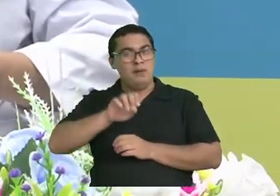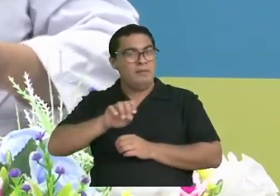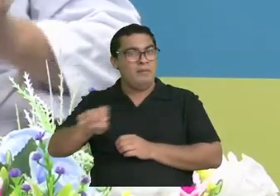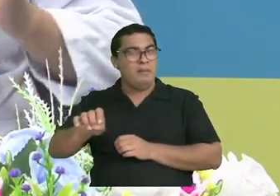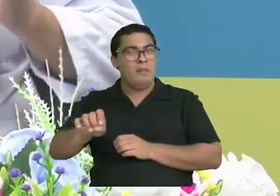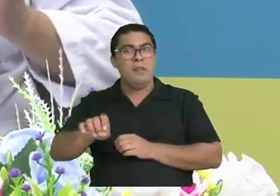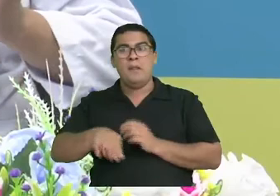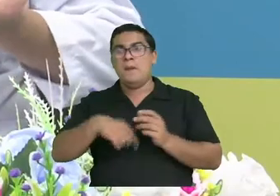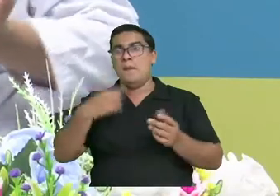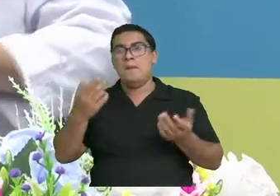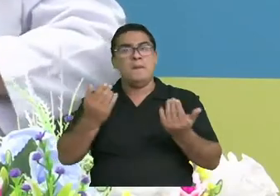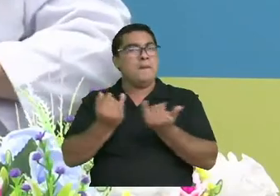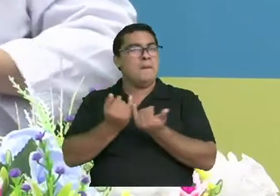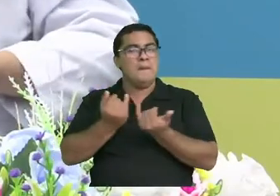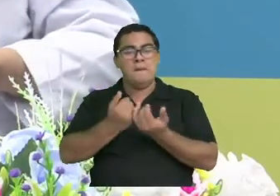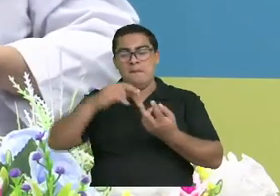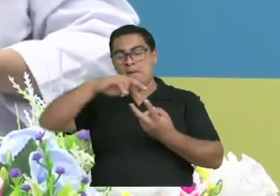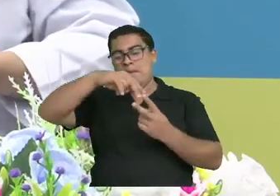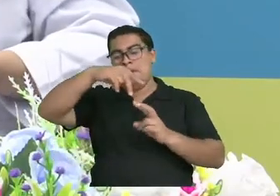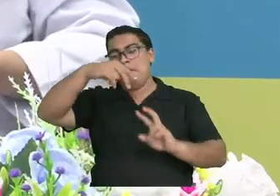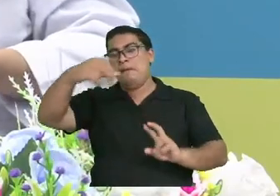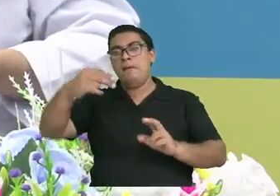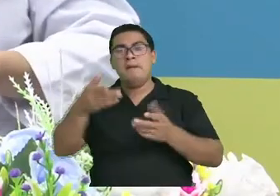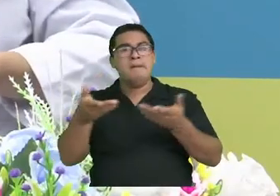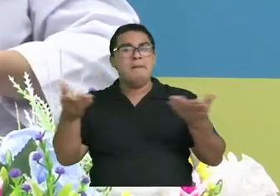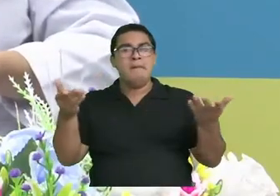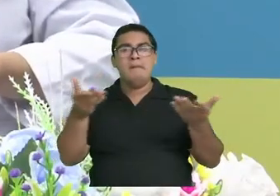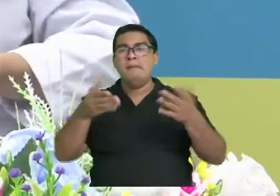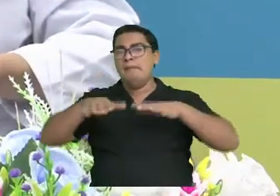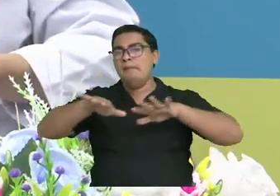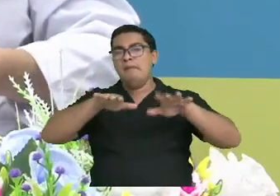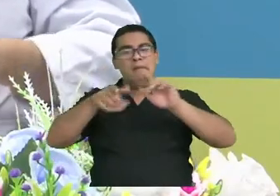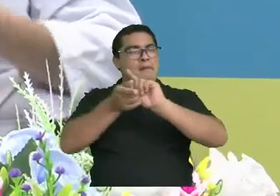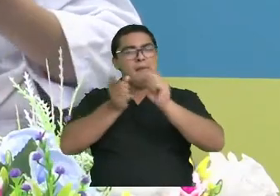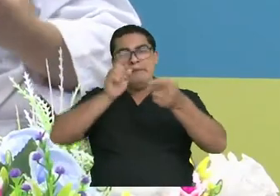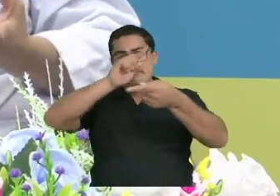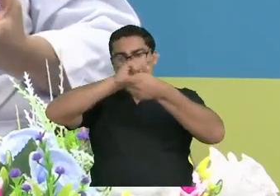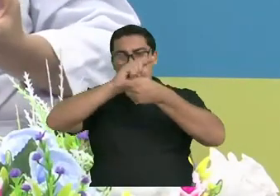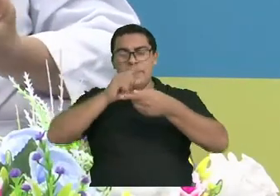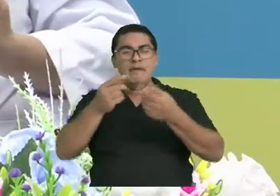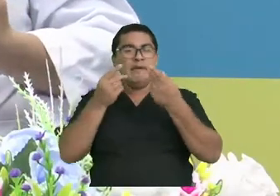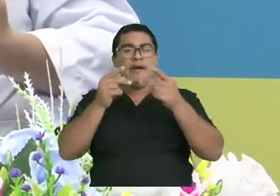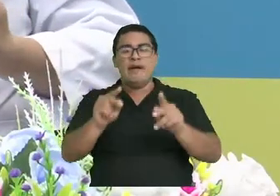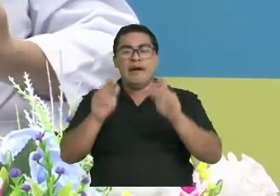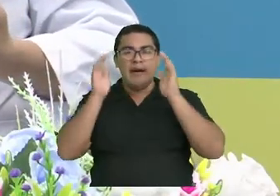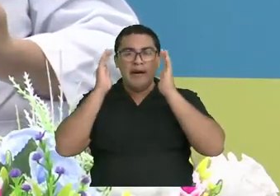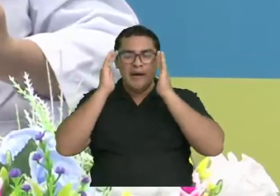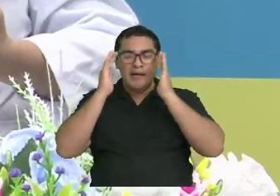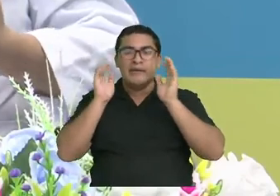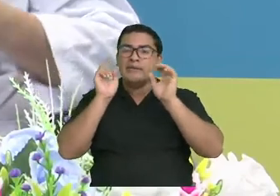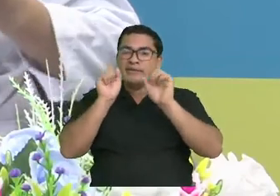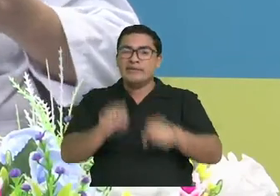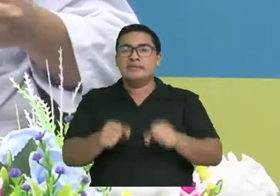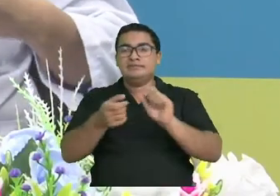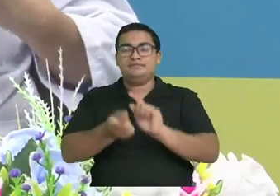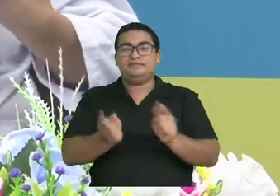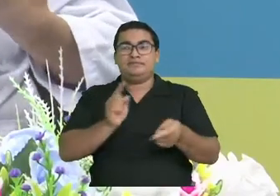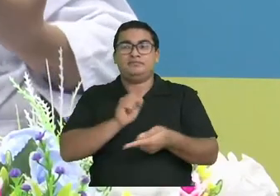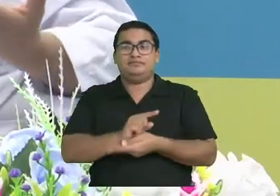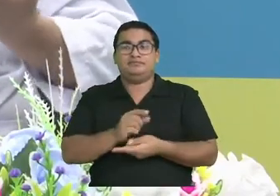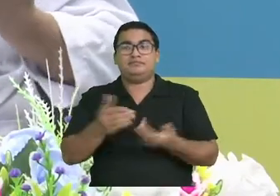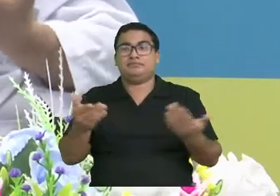35-45%. La carga genética, pues lamentablemente no se puede modificar. Sin embargo, podemos modificar el